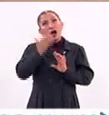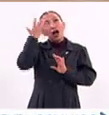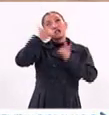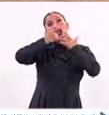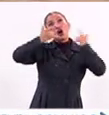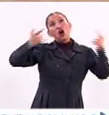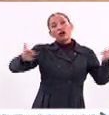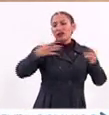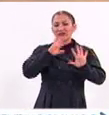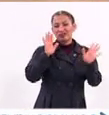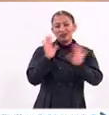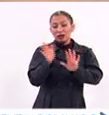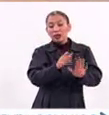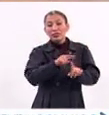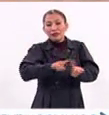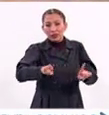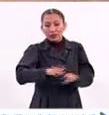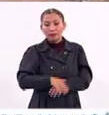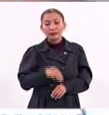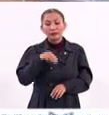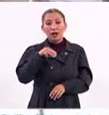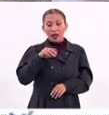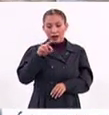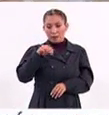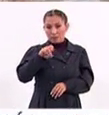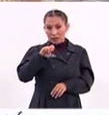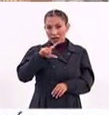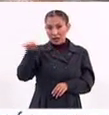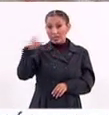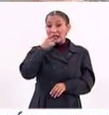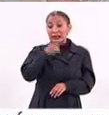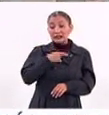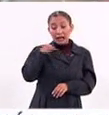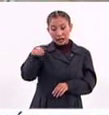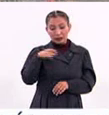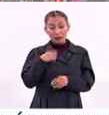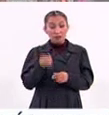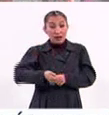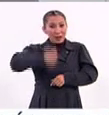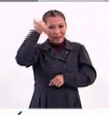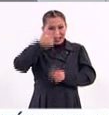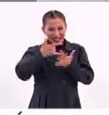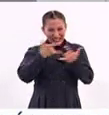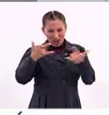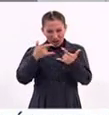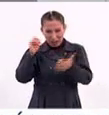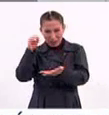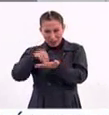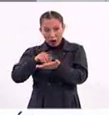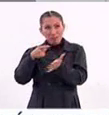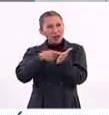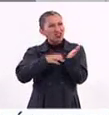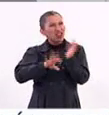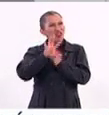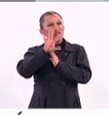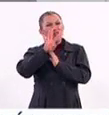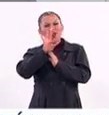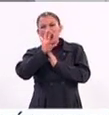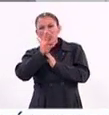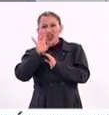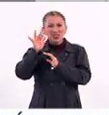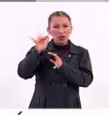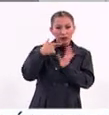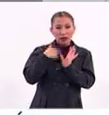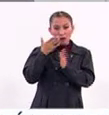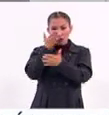idea que teníamos, ¿no? Claro. Don Miguel me contó que cuando él publicó por primera vez estos cuentos en los años 40, 50,